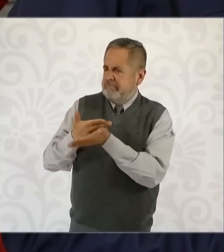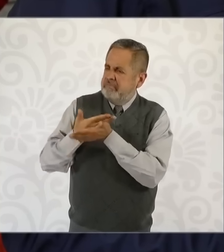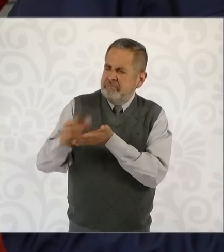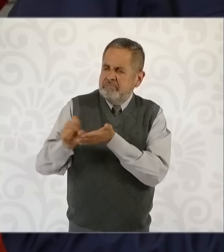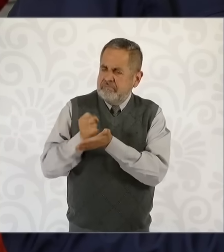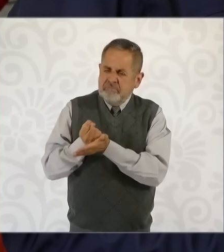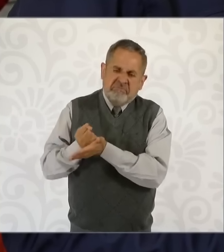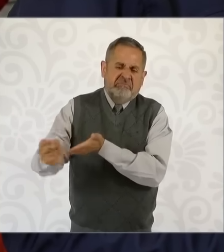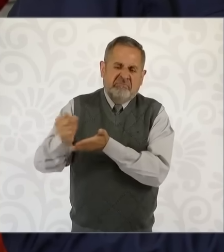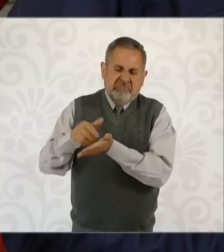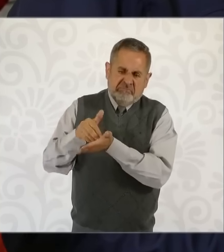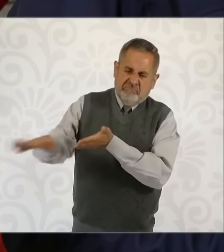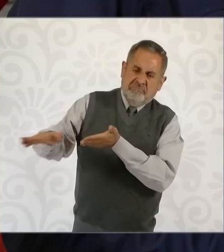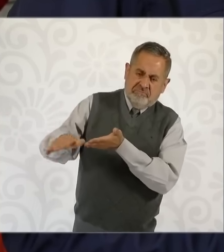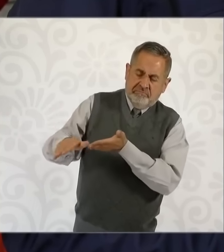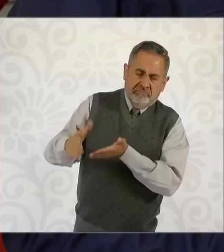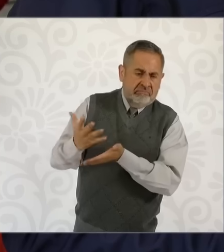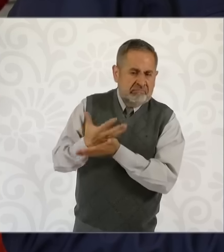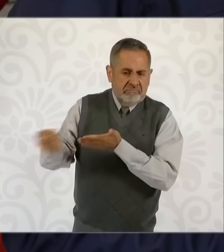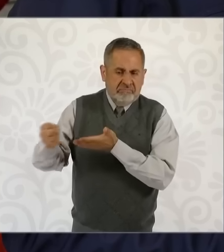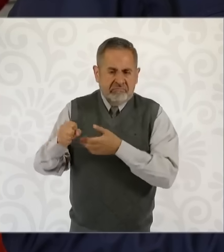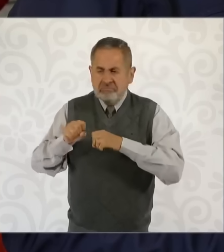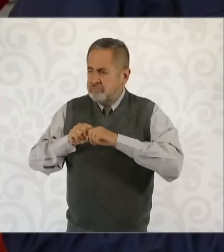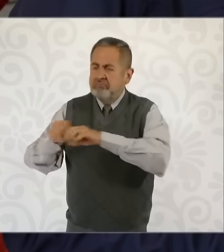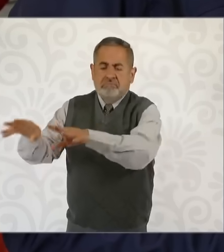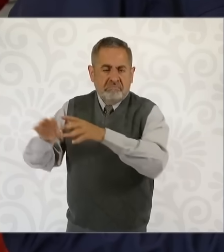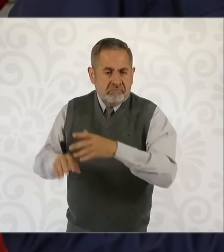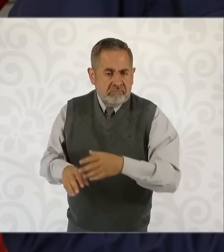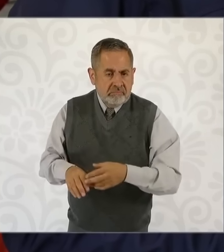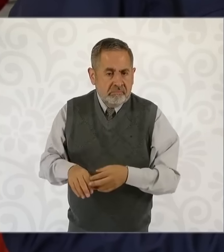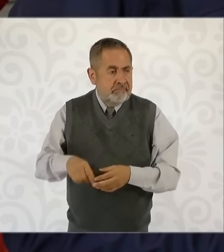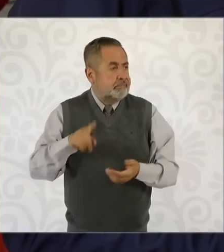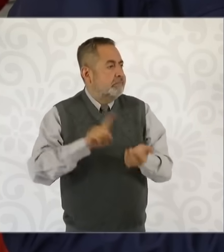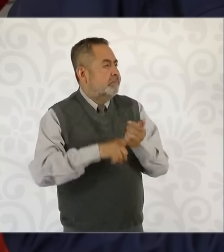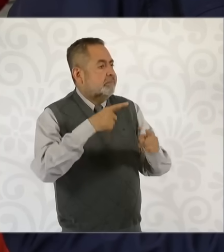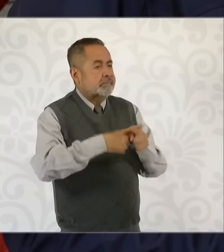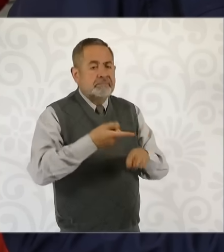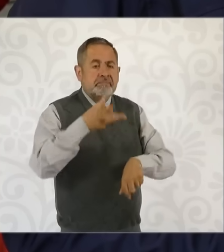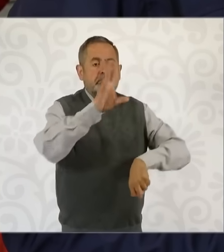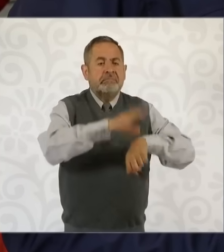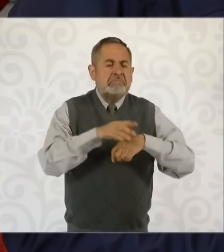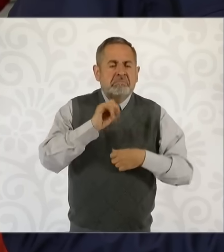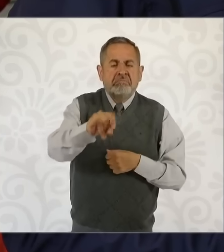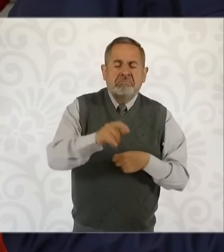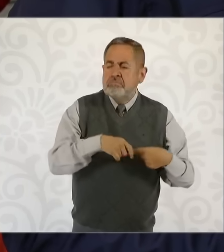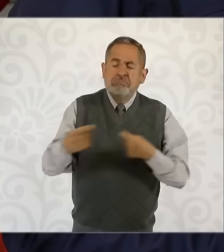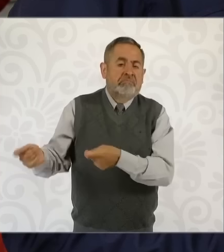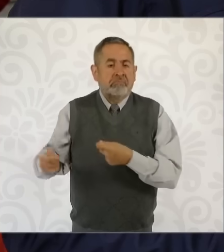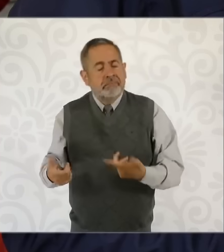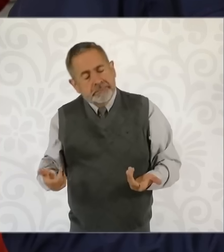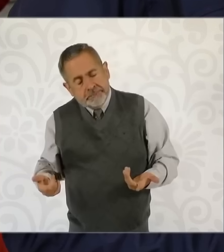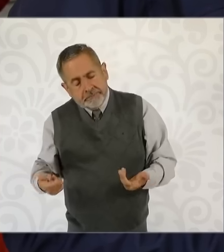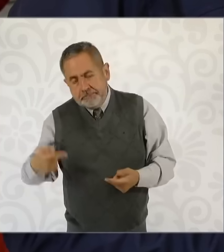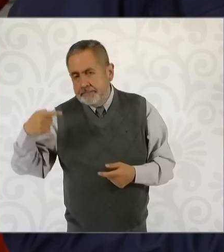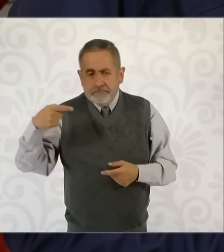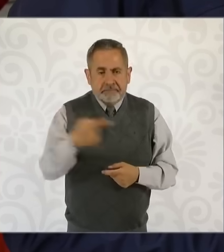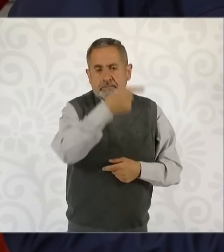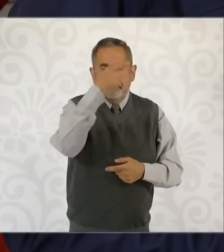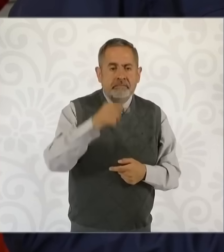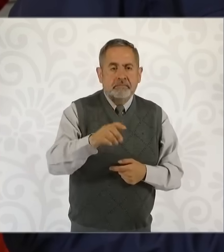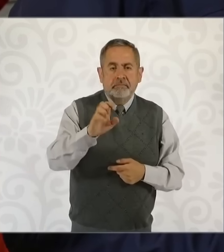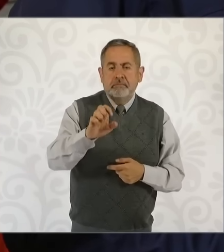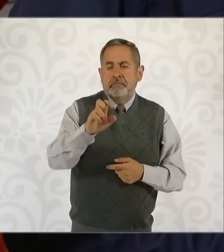la autorización de este personaje, de Ernesto Zedillo, y hoy está un